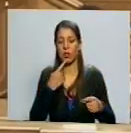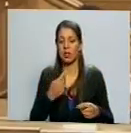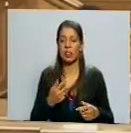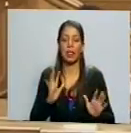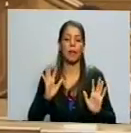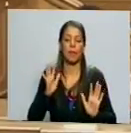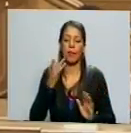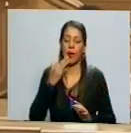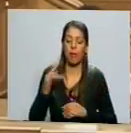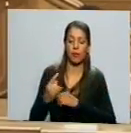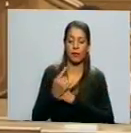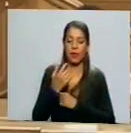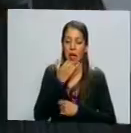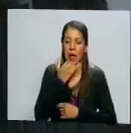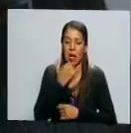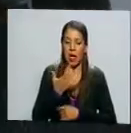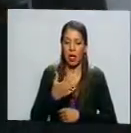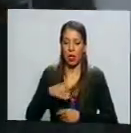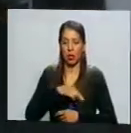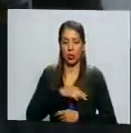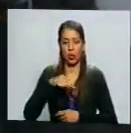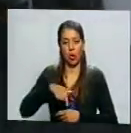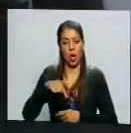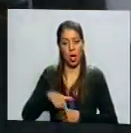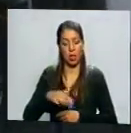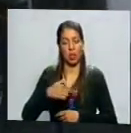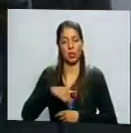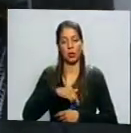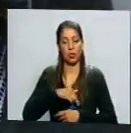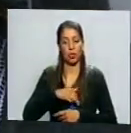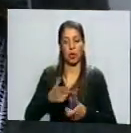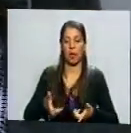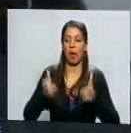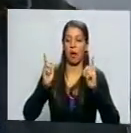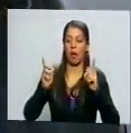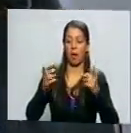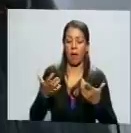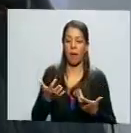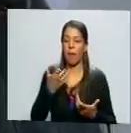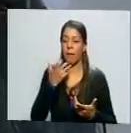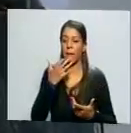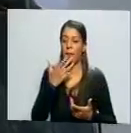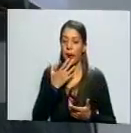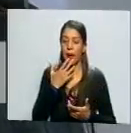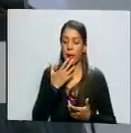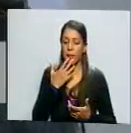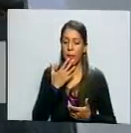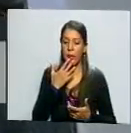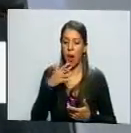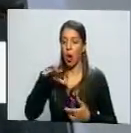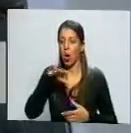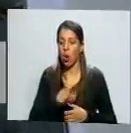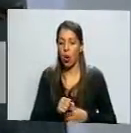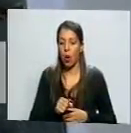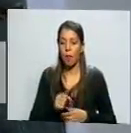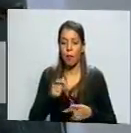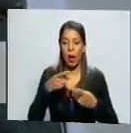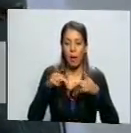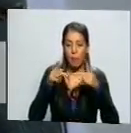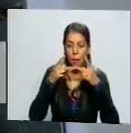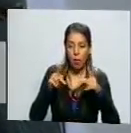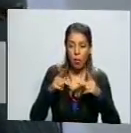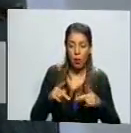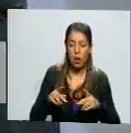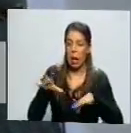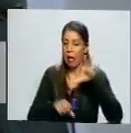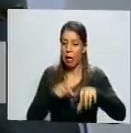nosotros acá estamos de pronto dándole una licencia a que se establezcan compras, digamos,